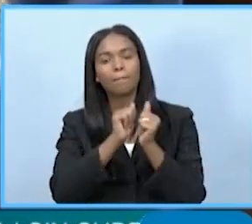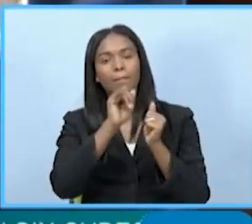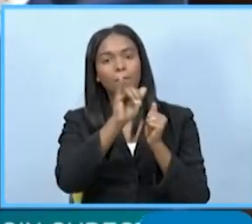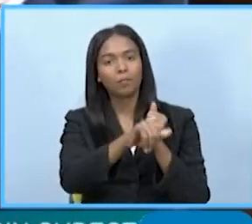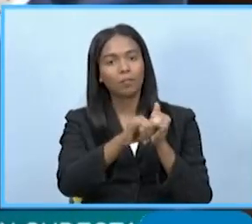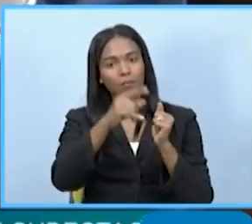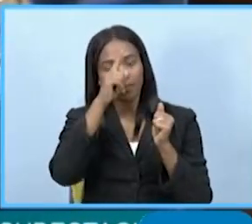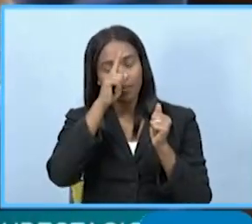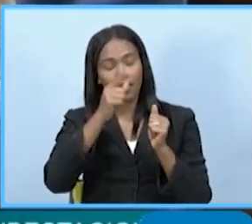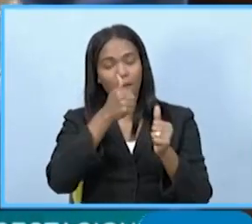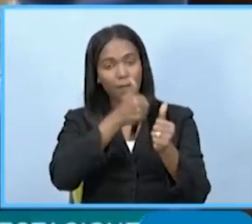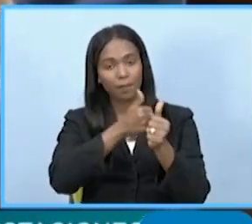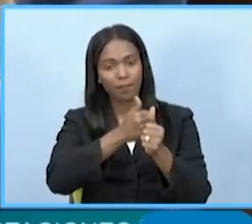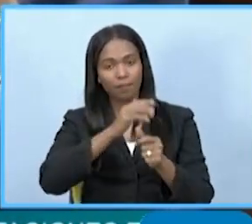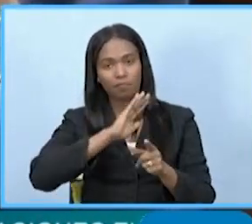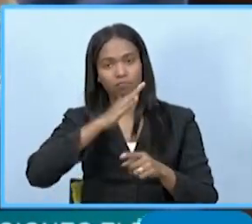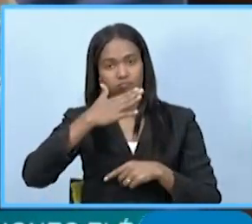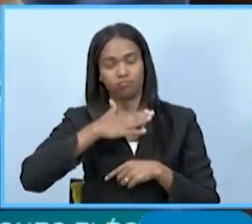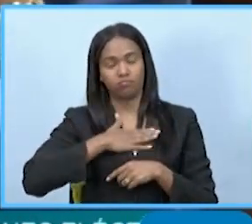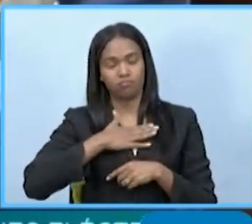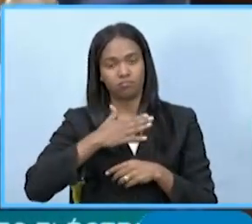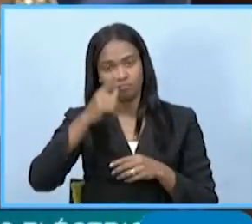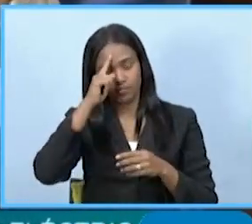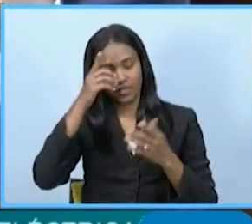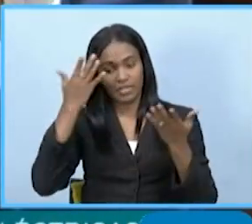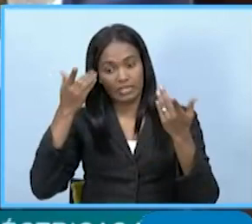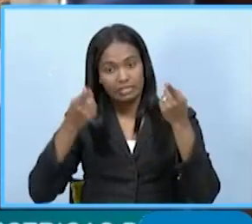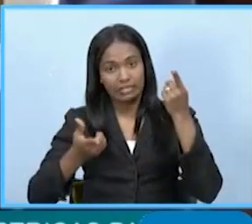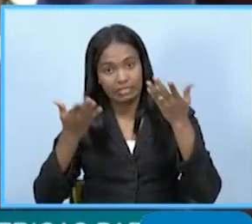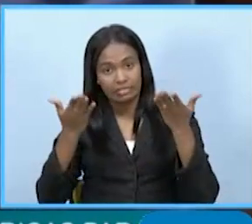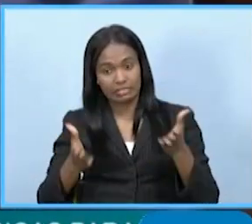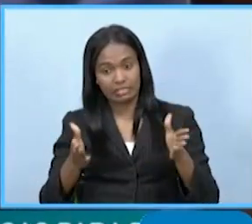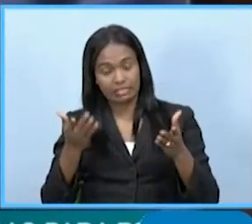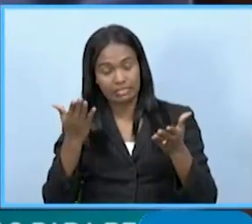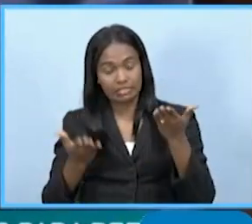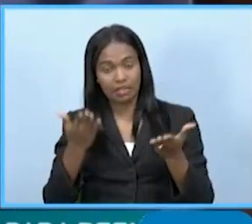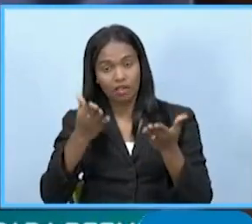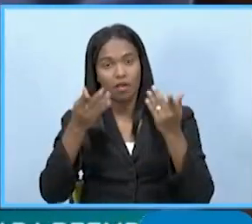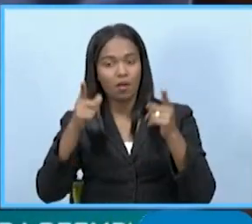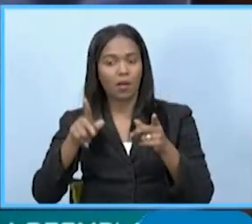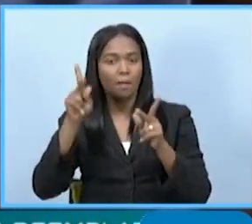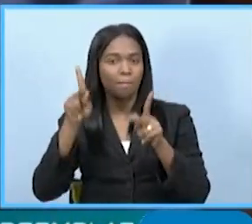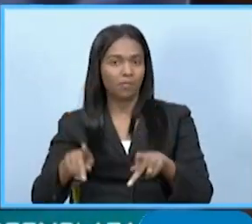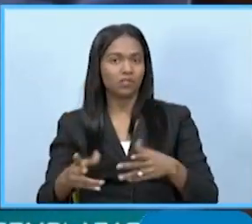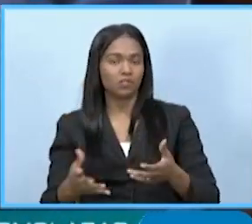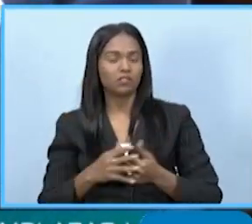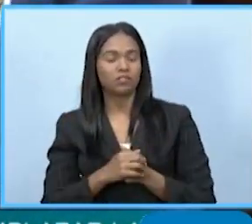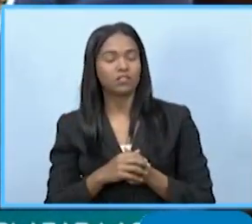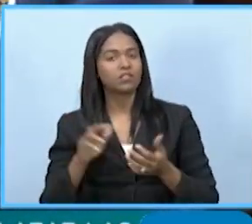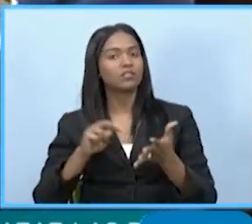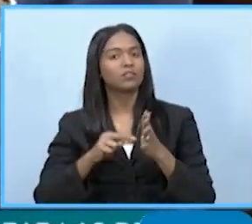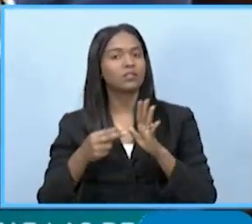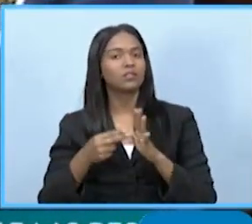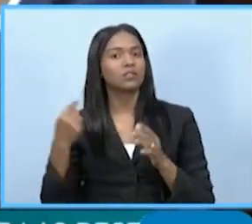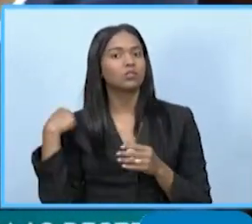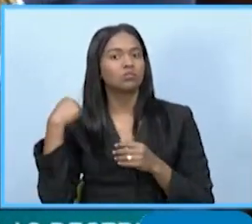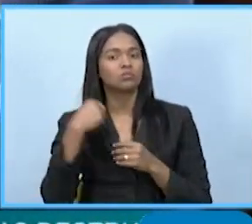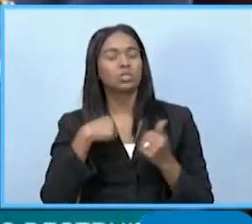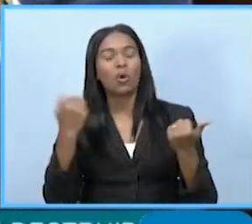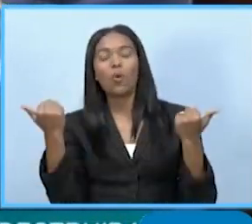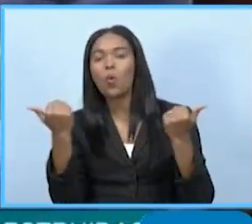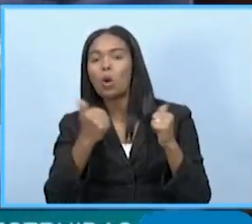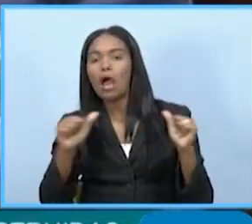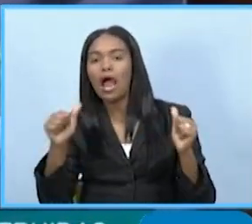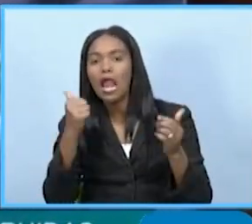a la propiedad de la que pueda ser titular una persona. O sea, nosotros